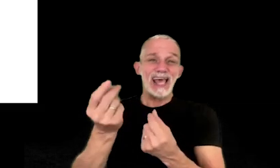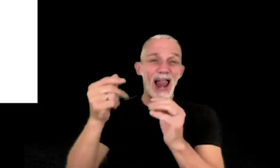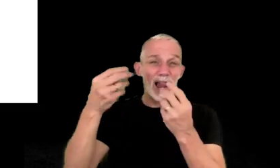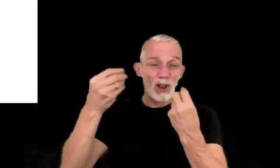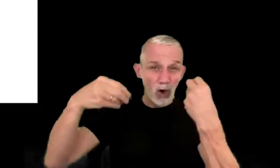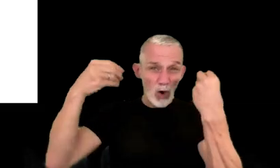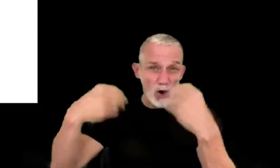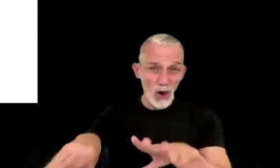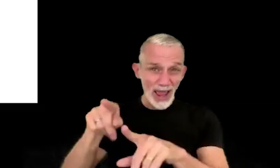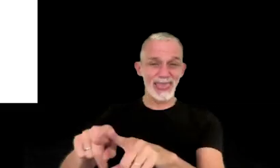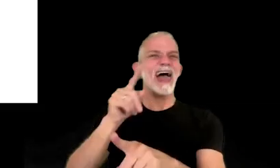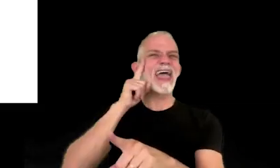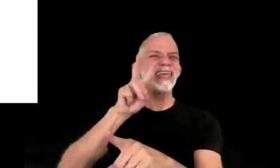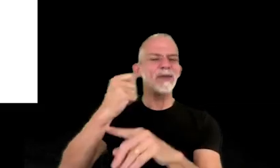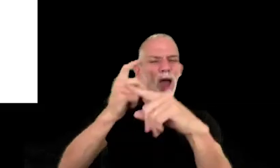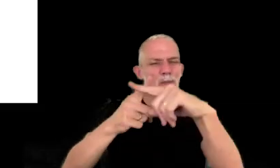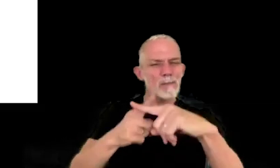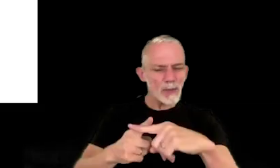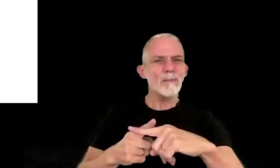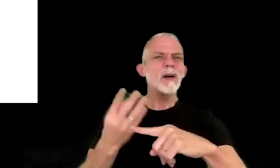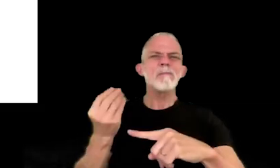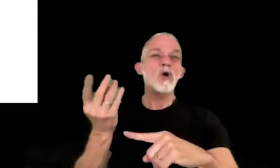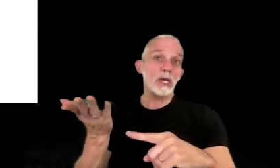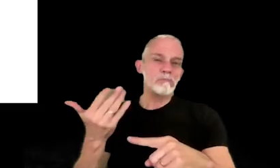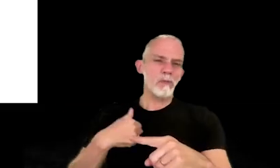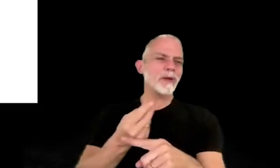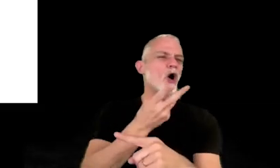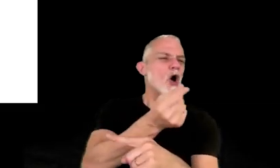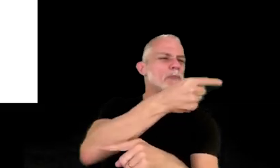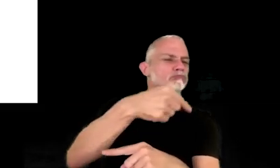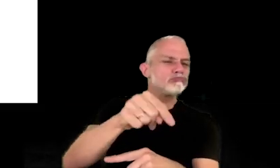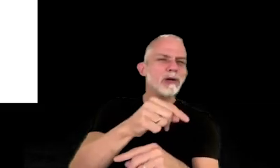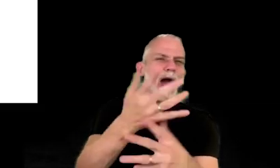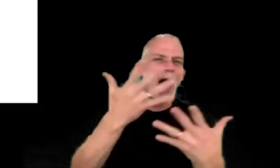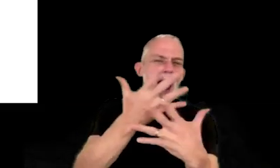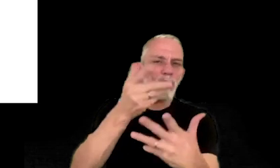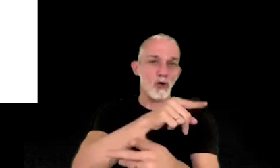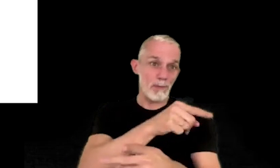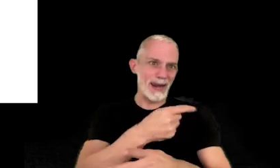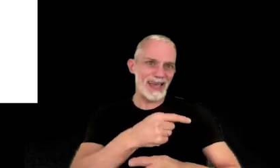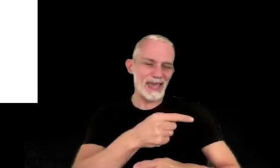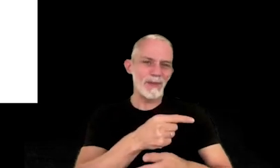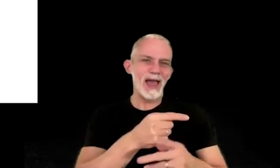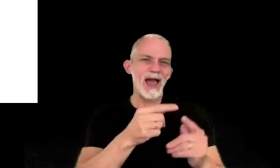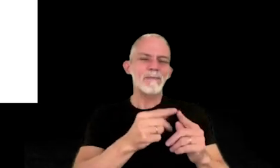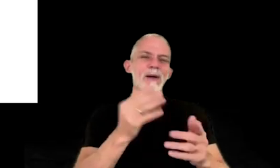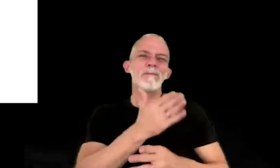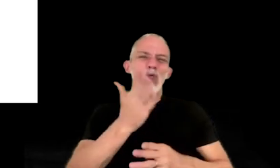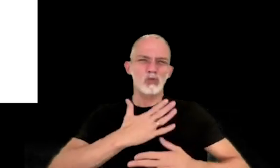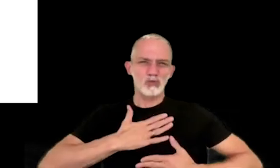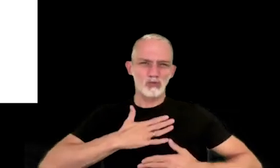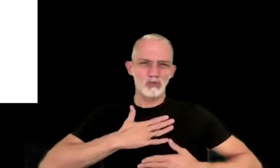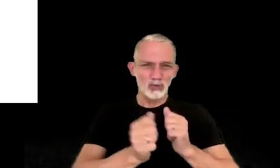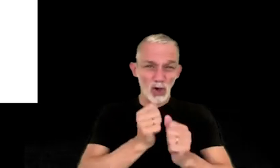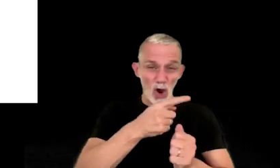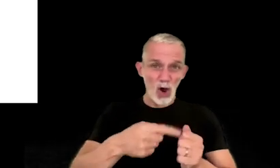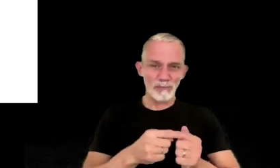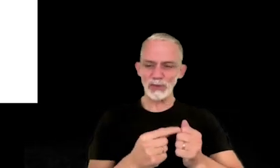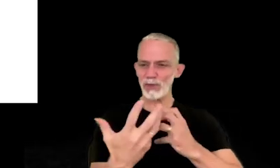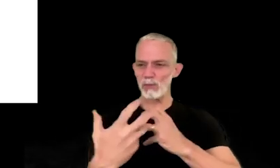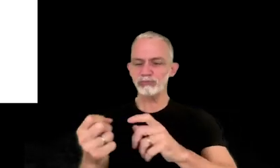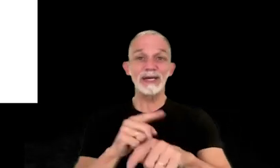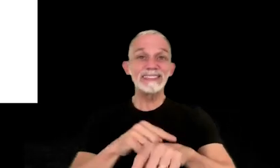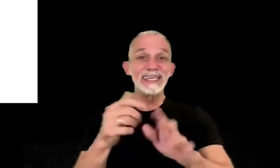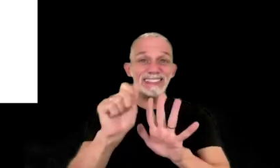de IVA ante la adquisición de activo fijo para afectar a los ciclos productivos, que transcurridos